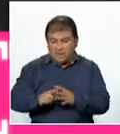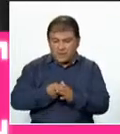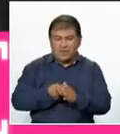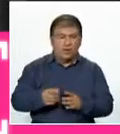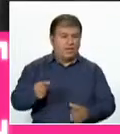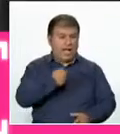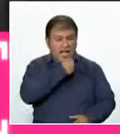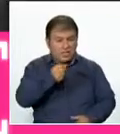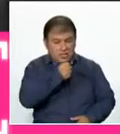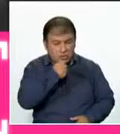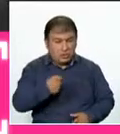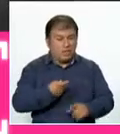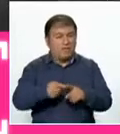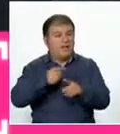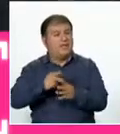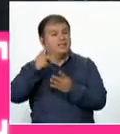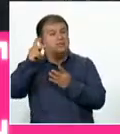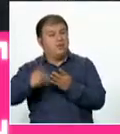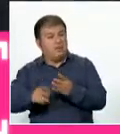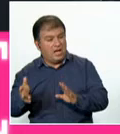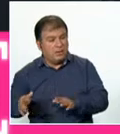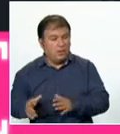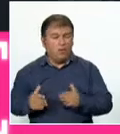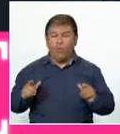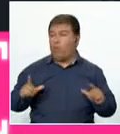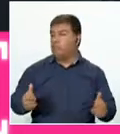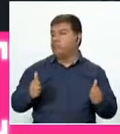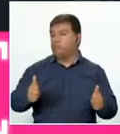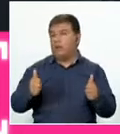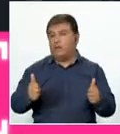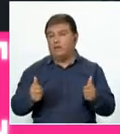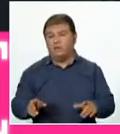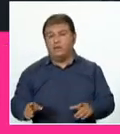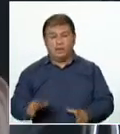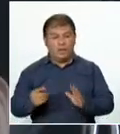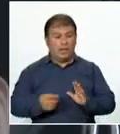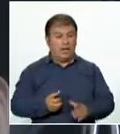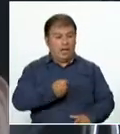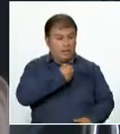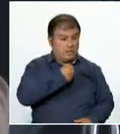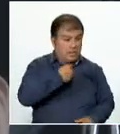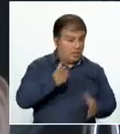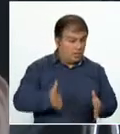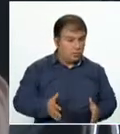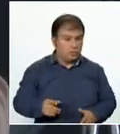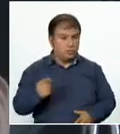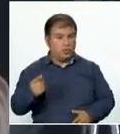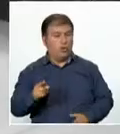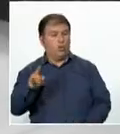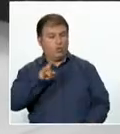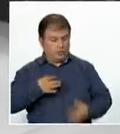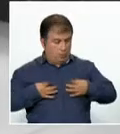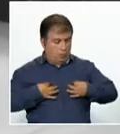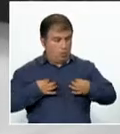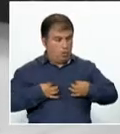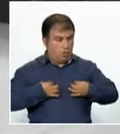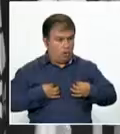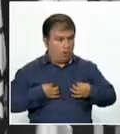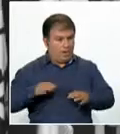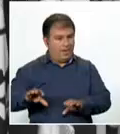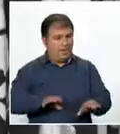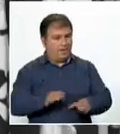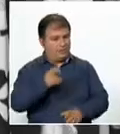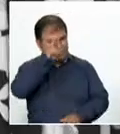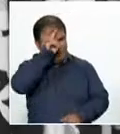hacer las canciones de los programas. Eso fue un hit. Y los presentadores solo usábamos ropa de